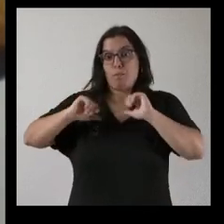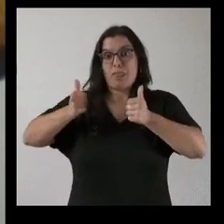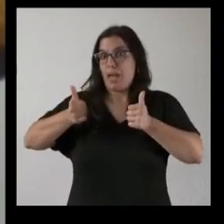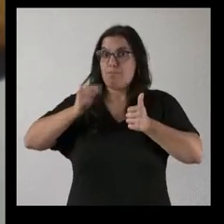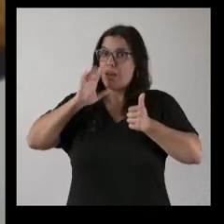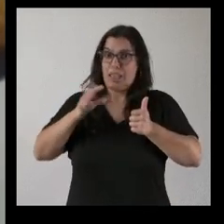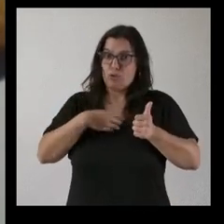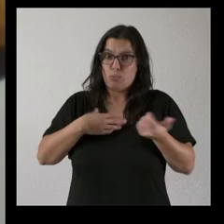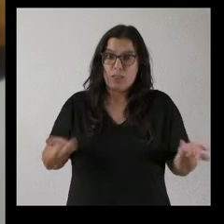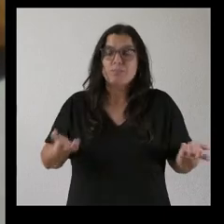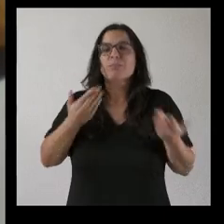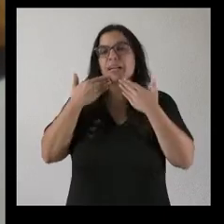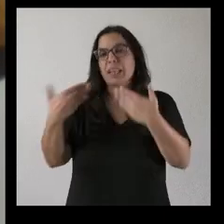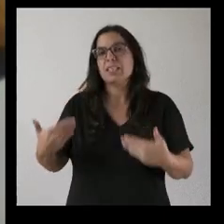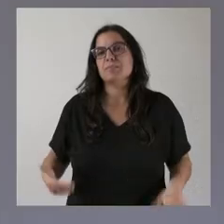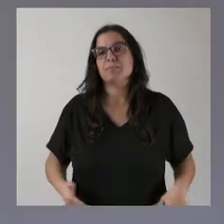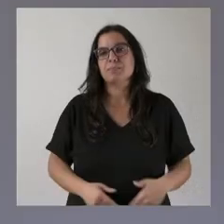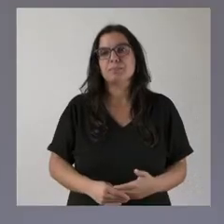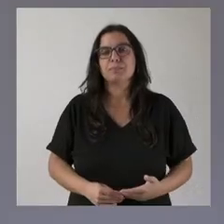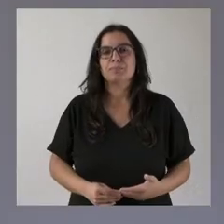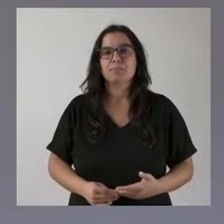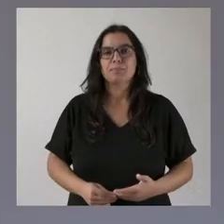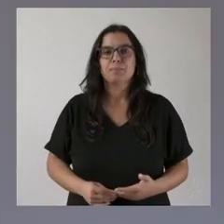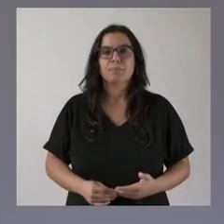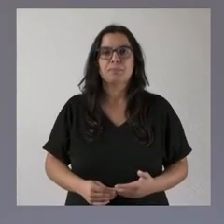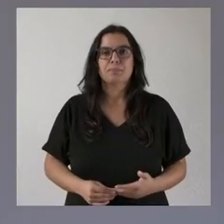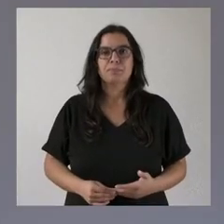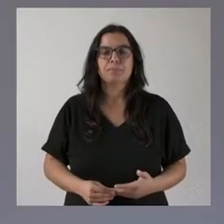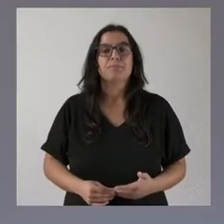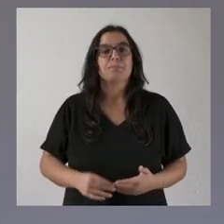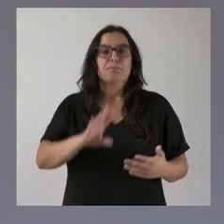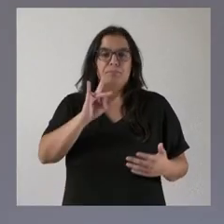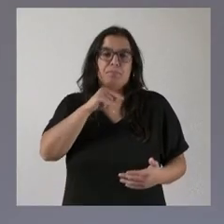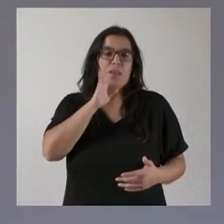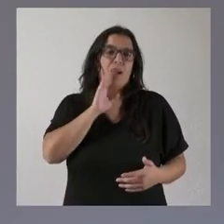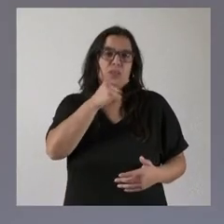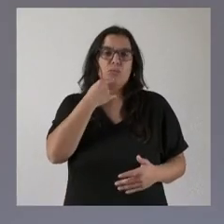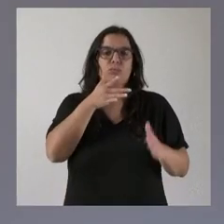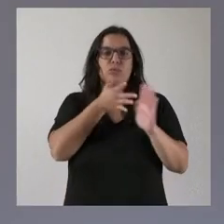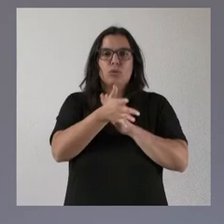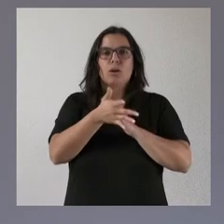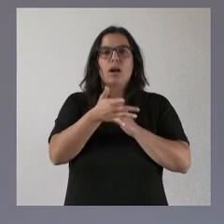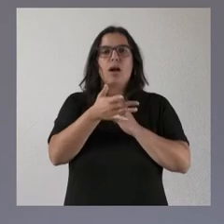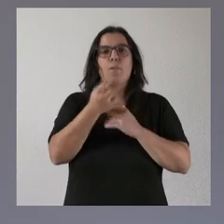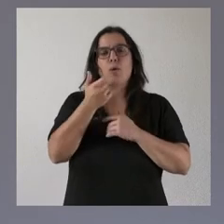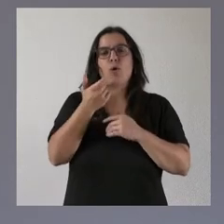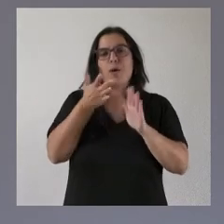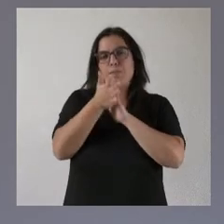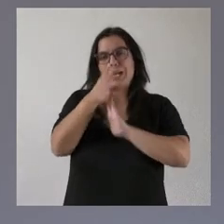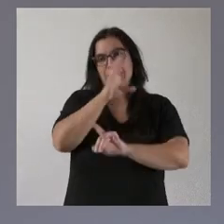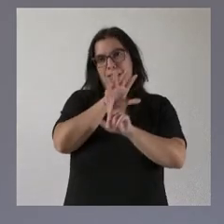no podrá ser así gracias sí como usted dice ha habido varios recursos por poner un poco en antecedentes